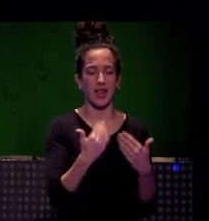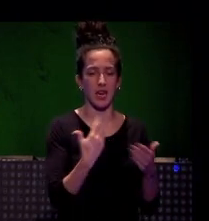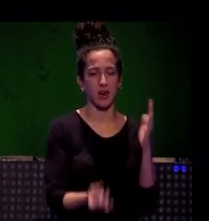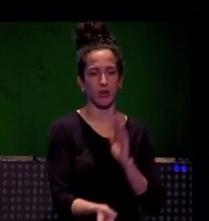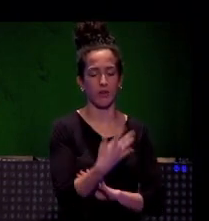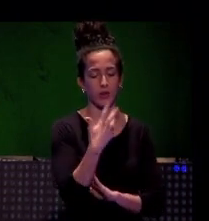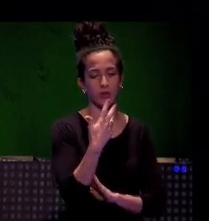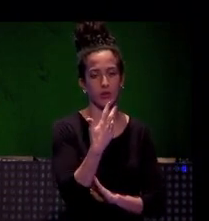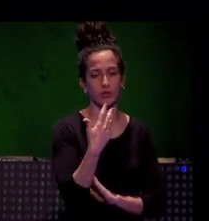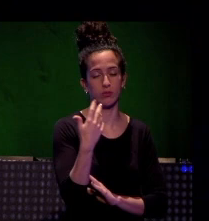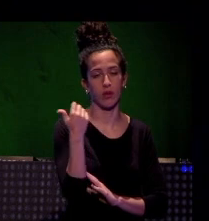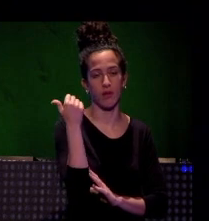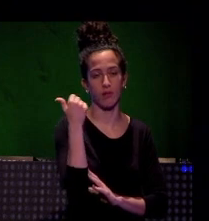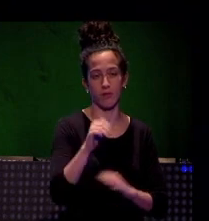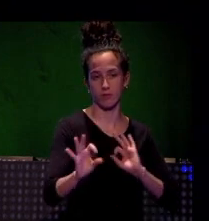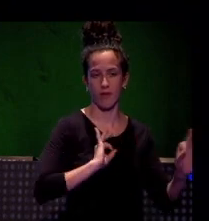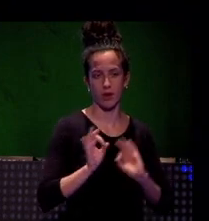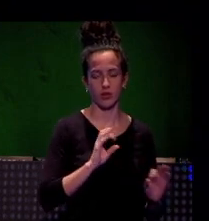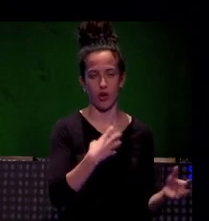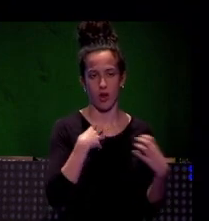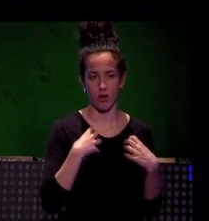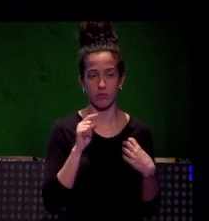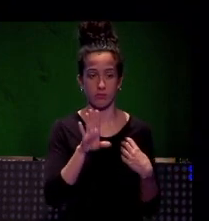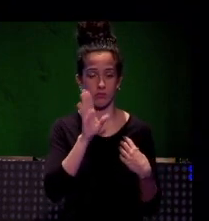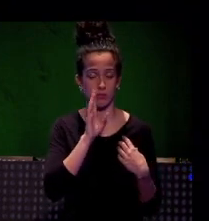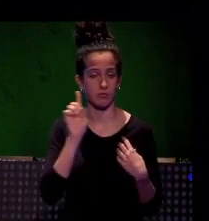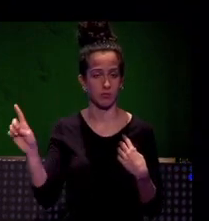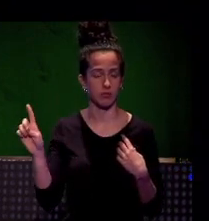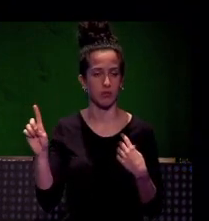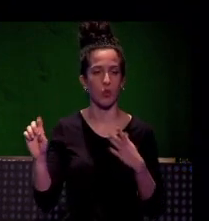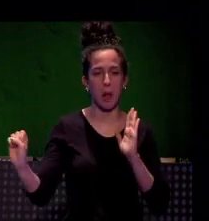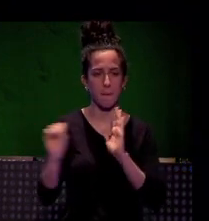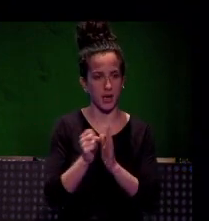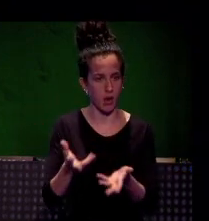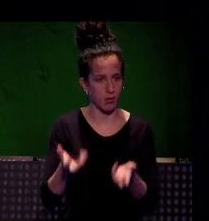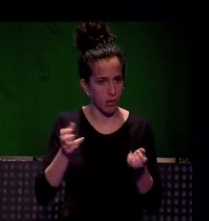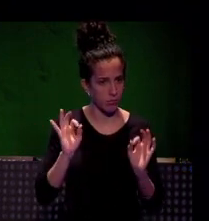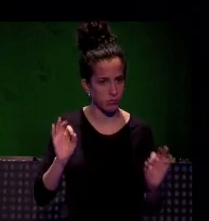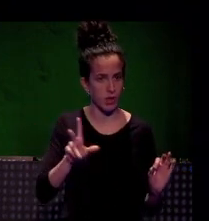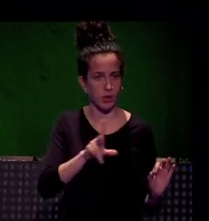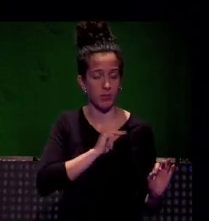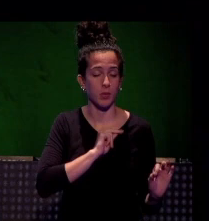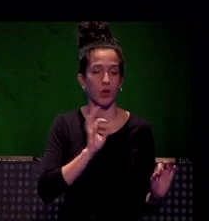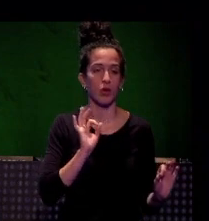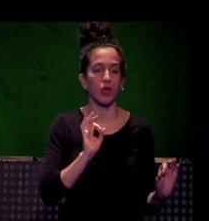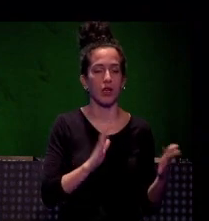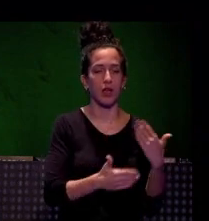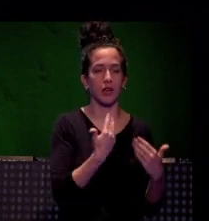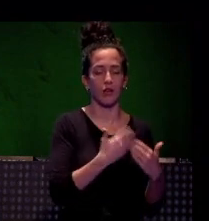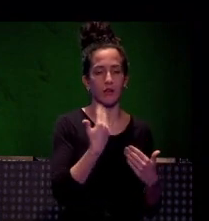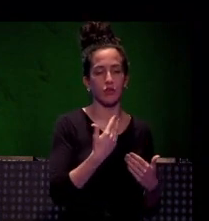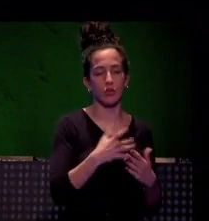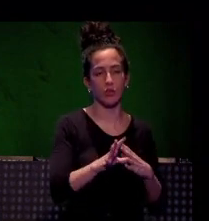vídeo que habéis visto de una marca que ganó el innovation fashion en samsung project de hace